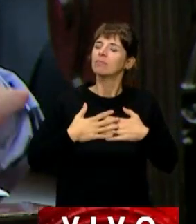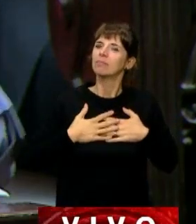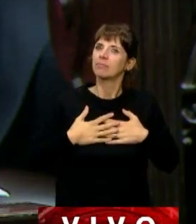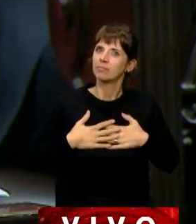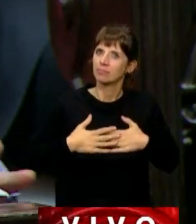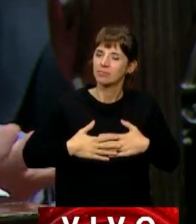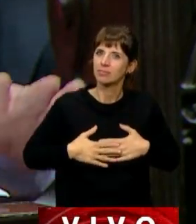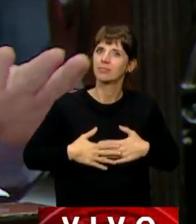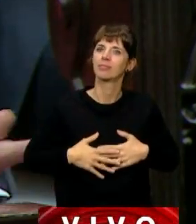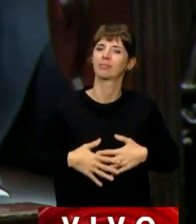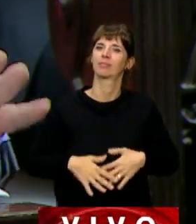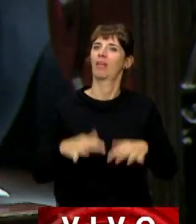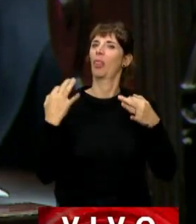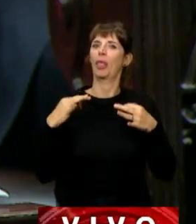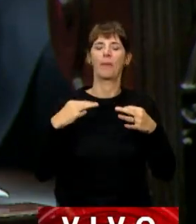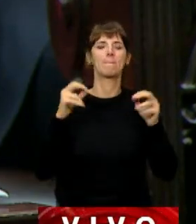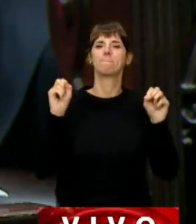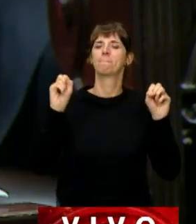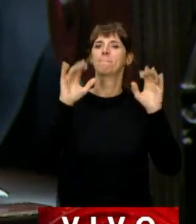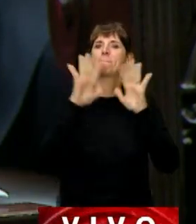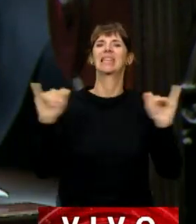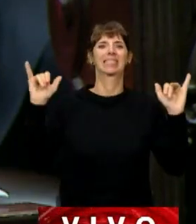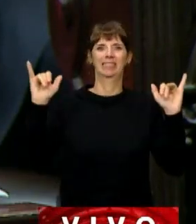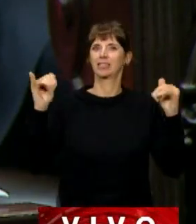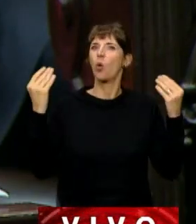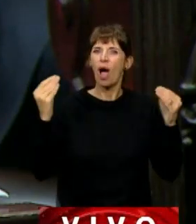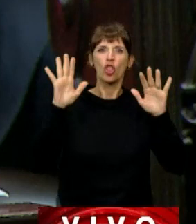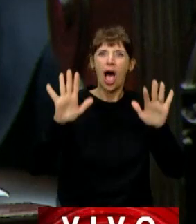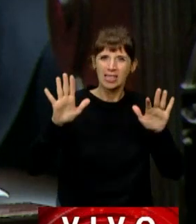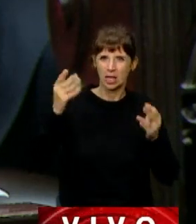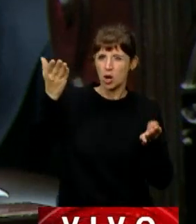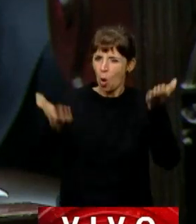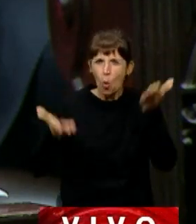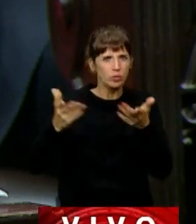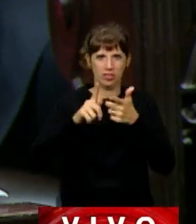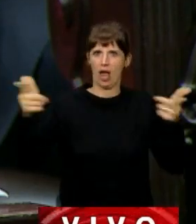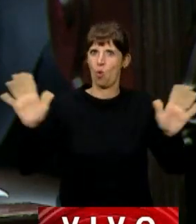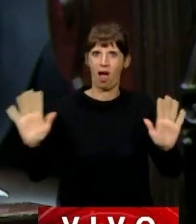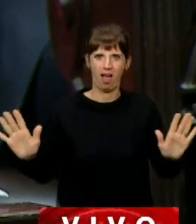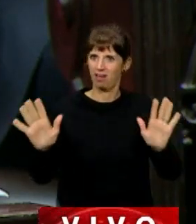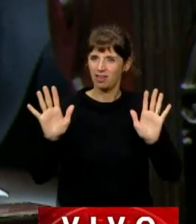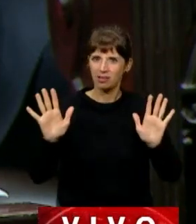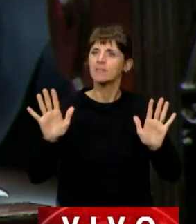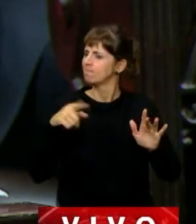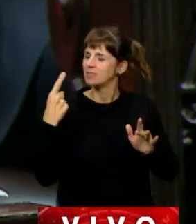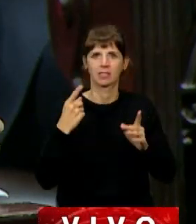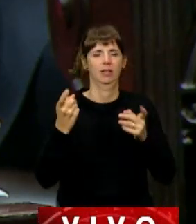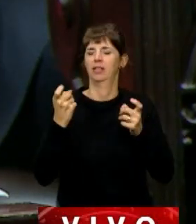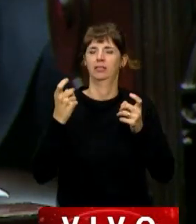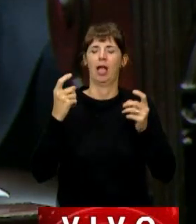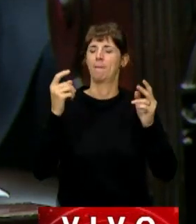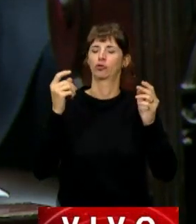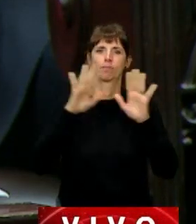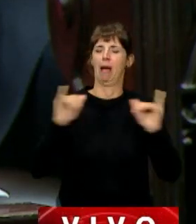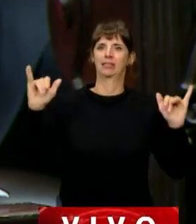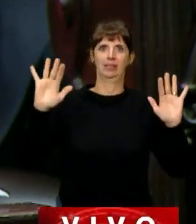se encuentre en paz cuando suceden tantas injusticias desde nuestro punto de vista con las personas que